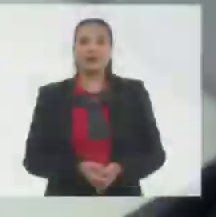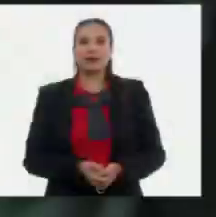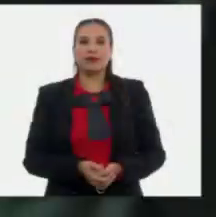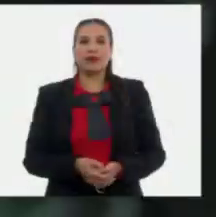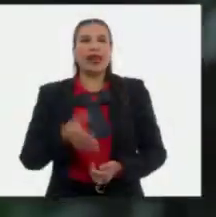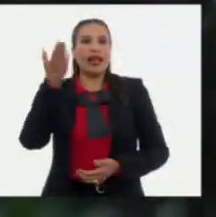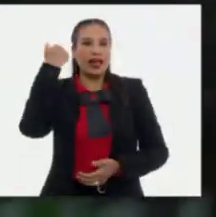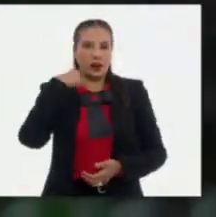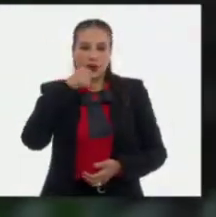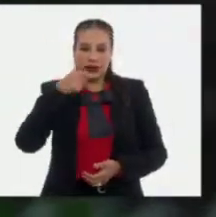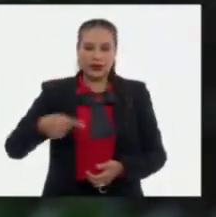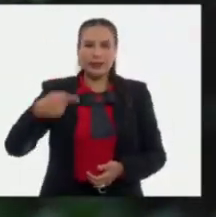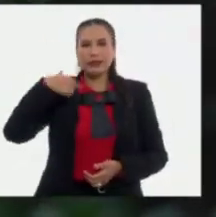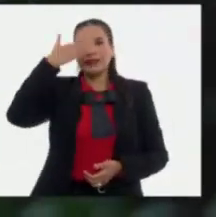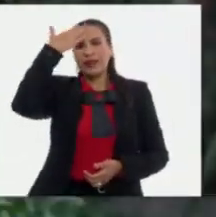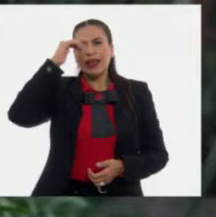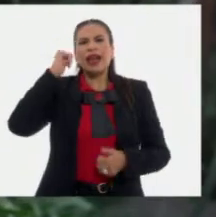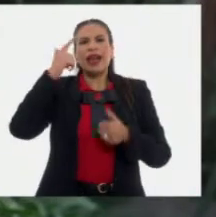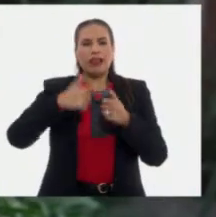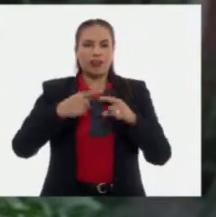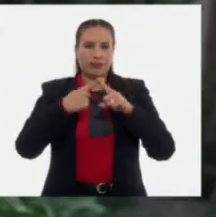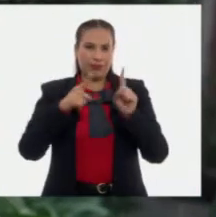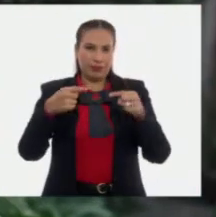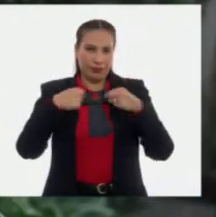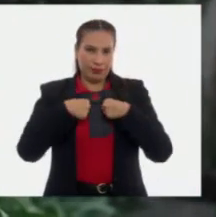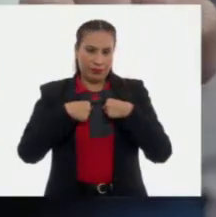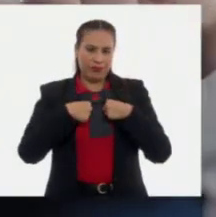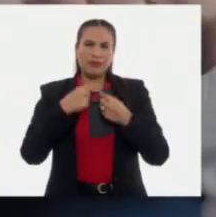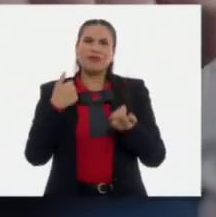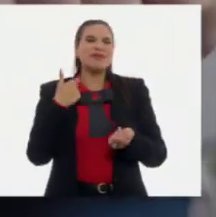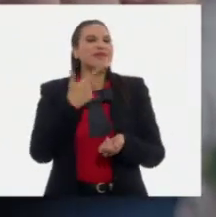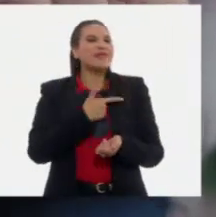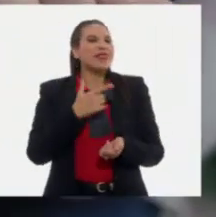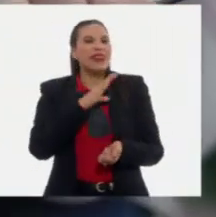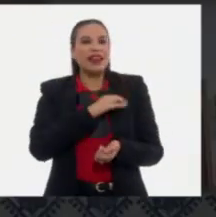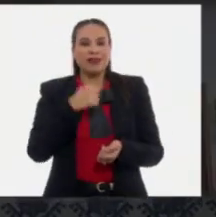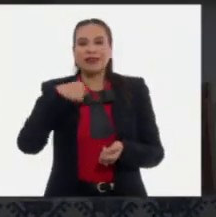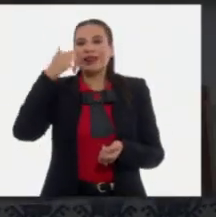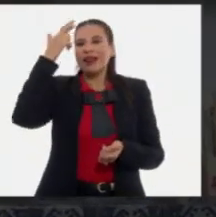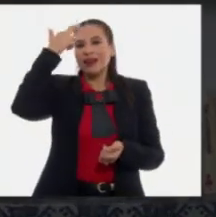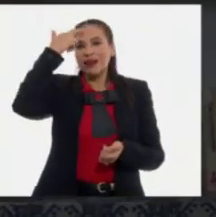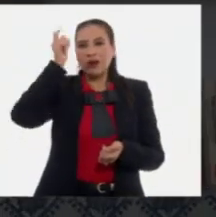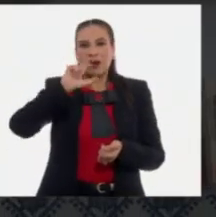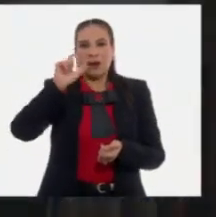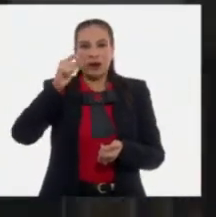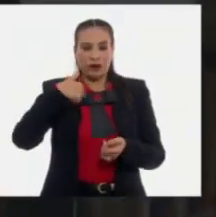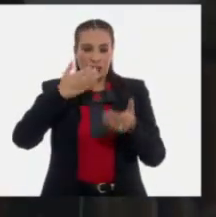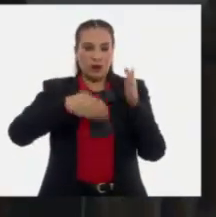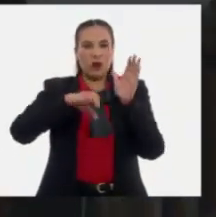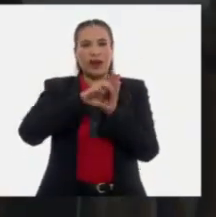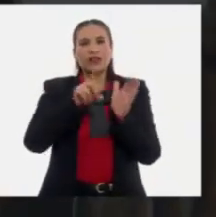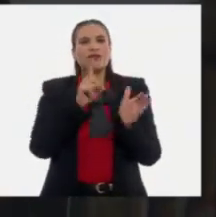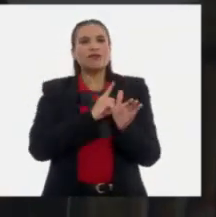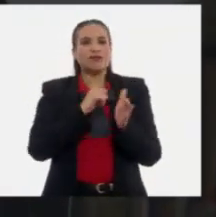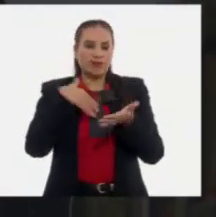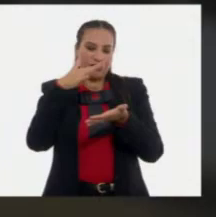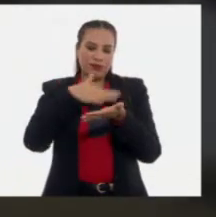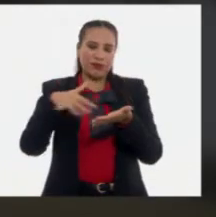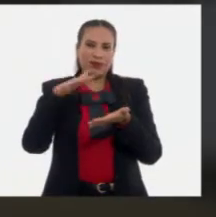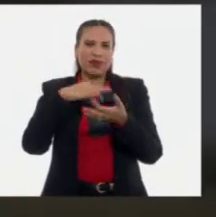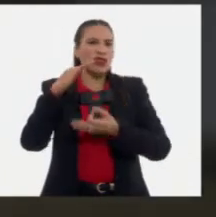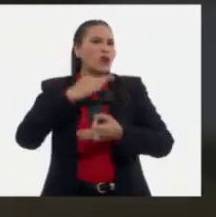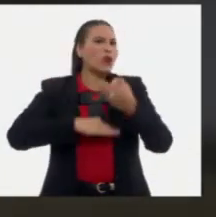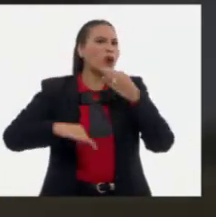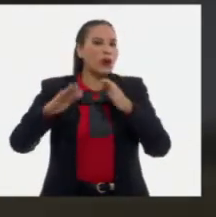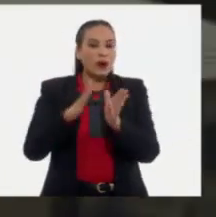Cuando era pequeña, sabía que había algo diferente en mí que me encantaba. Me acuerdo cuando me encerraba en mi cuarto y leía